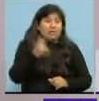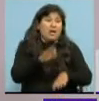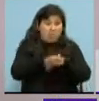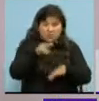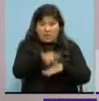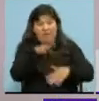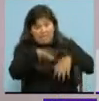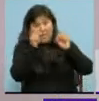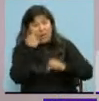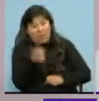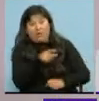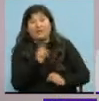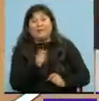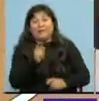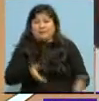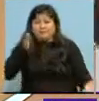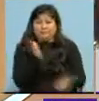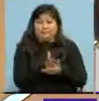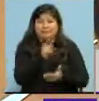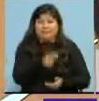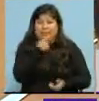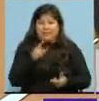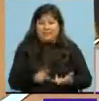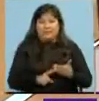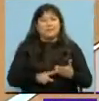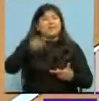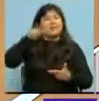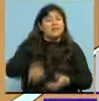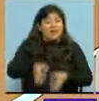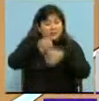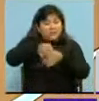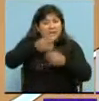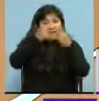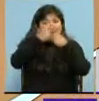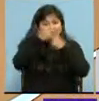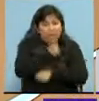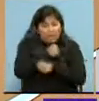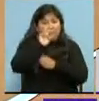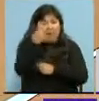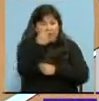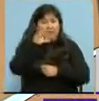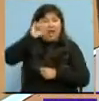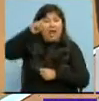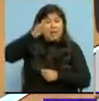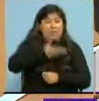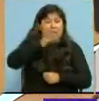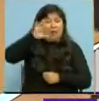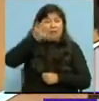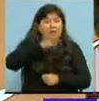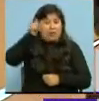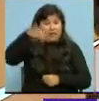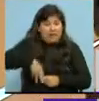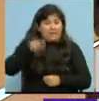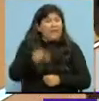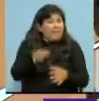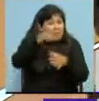carbofurán se vende acá en sí en la argentina sí sí sí no está prohibido el uso de un agroquímico que se utiliza para el